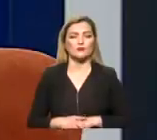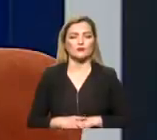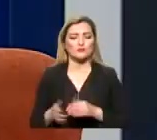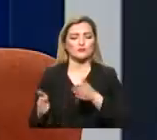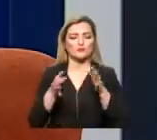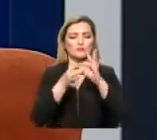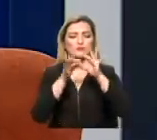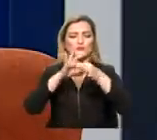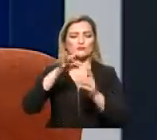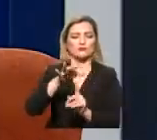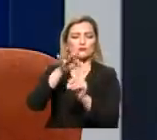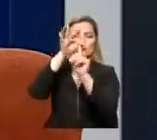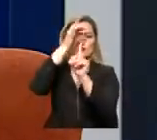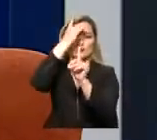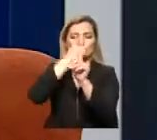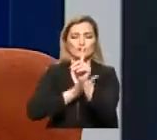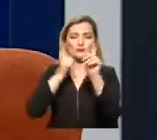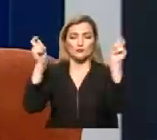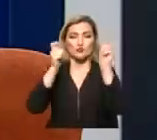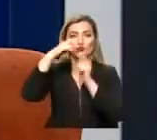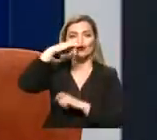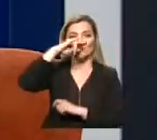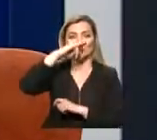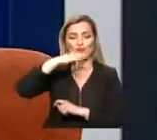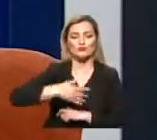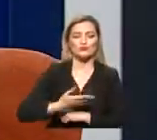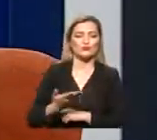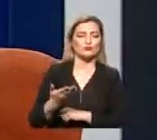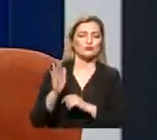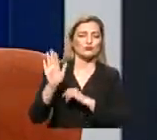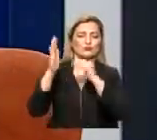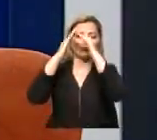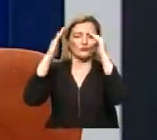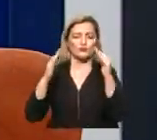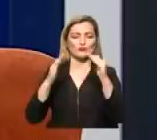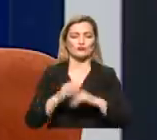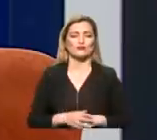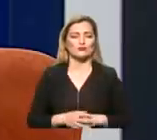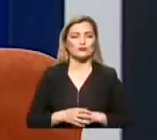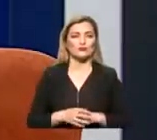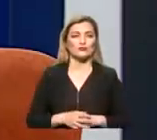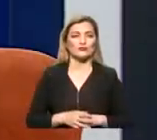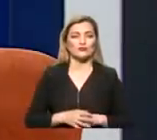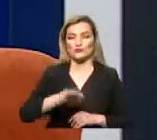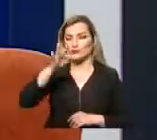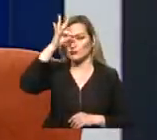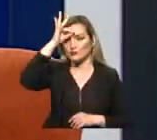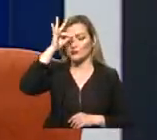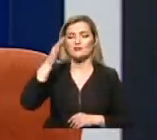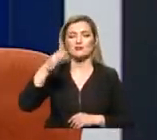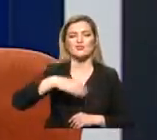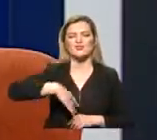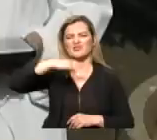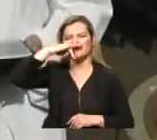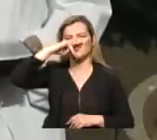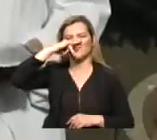Y Olimpiadas Especiales decidió celebrar el Día del Niño a los más pequeños de casa. Stephanie Paz se encuentra en el Hospital Vaca Ortiz